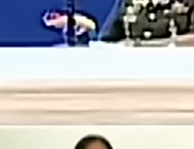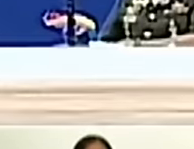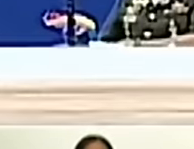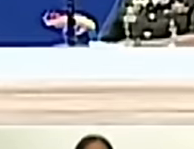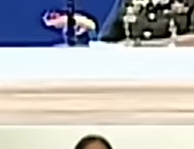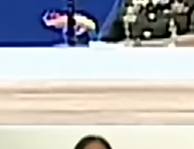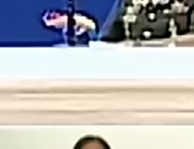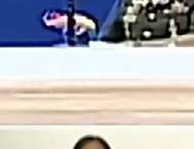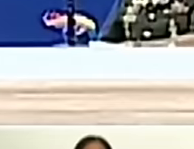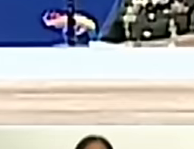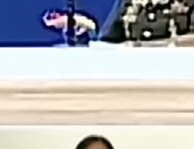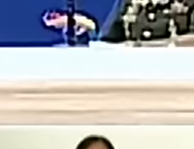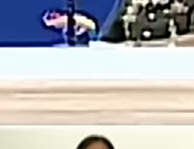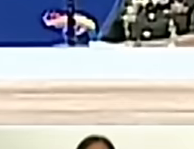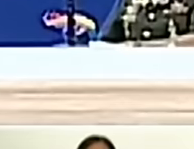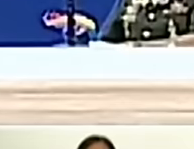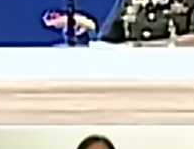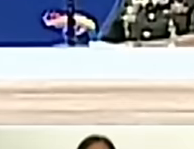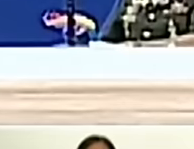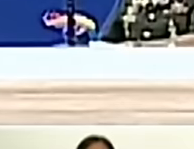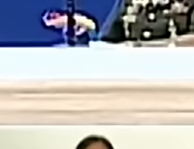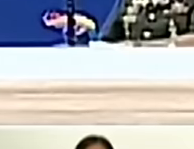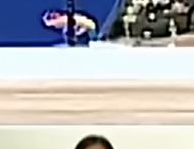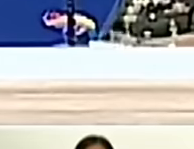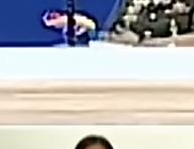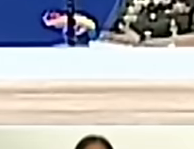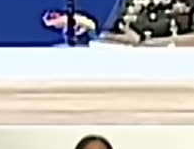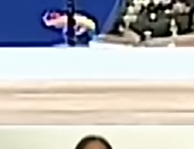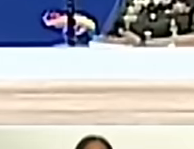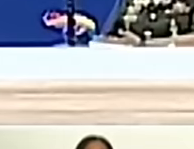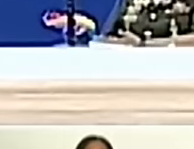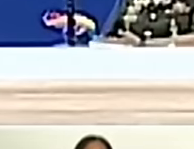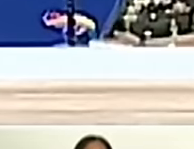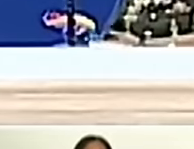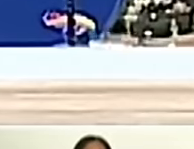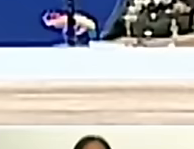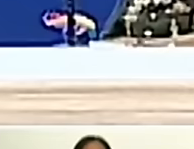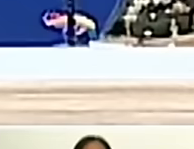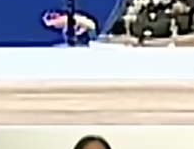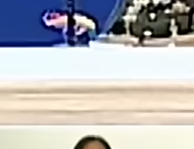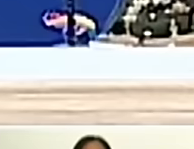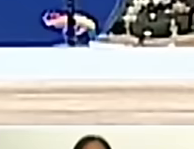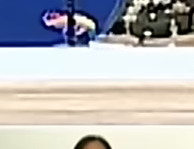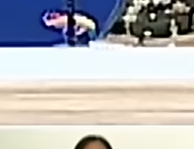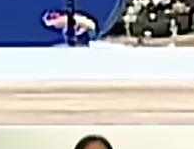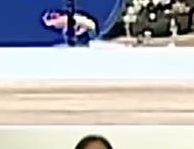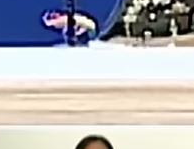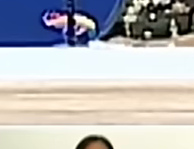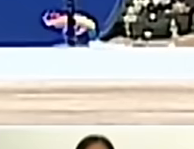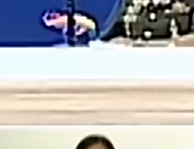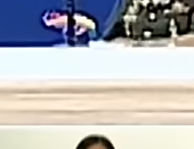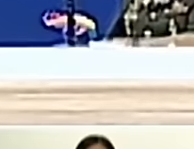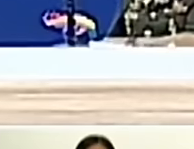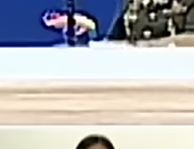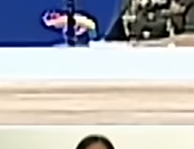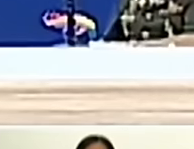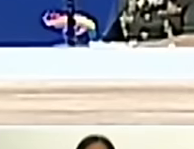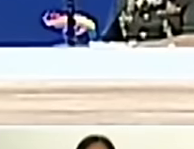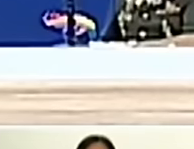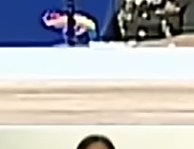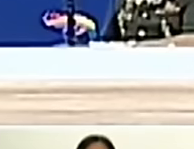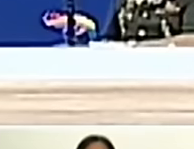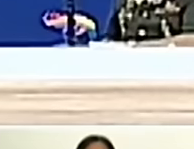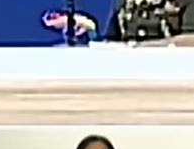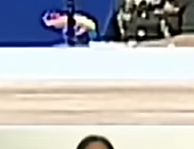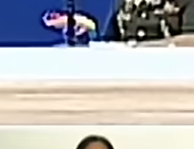que antes de venir a esta clase magistral, yo estuve también 2 horas repasando la clase, dándole la